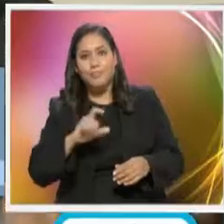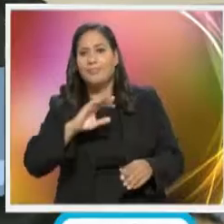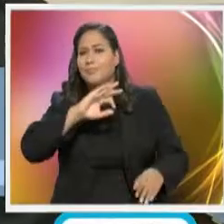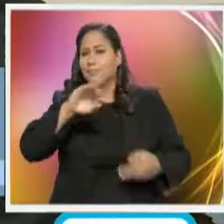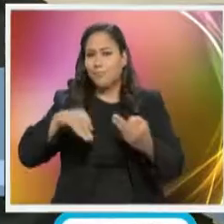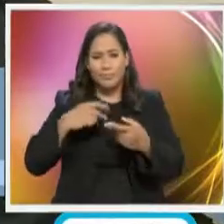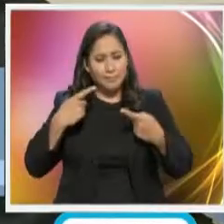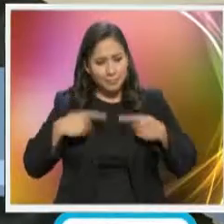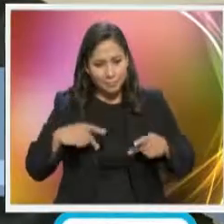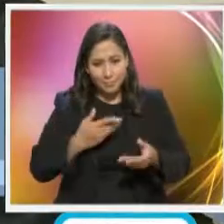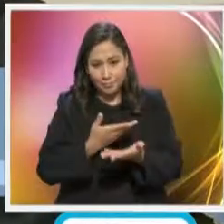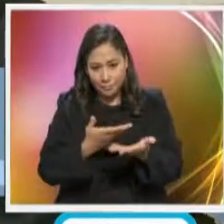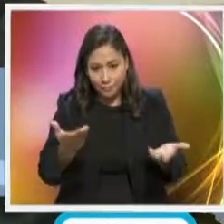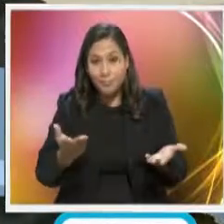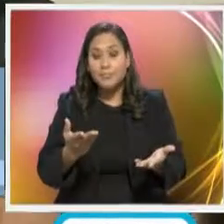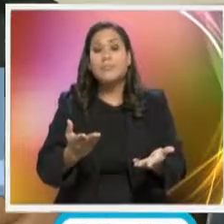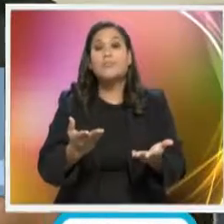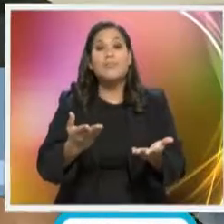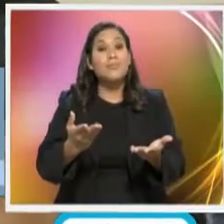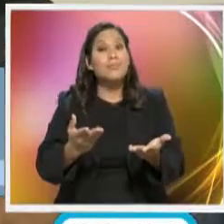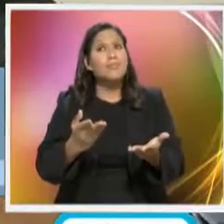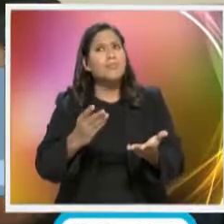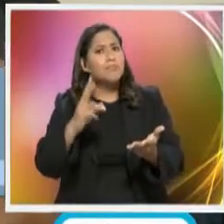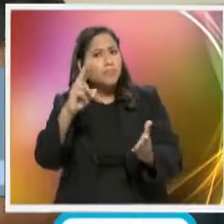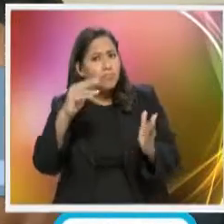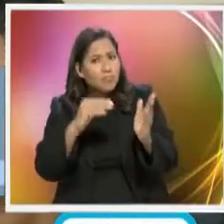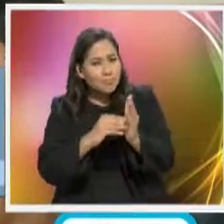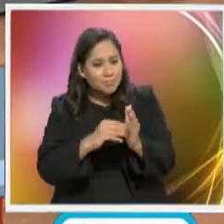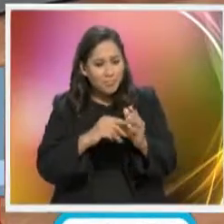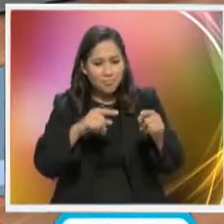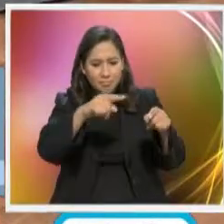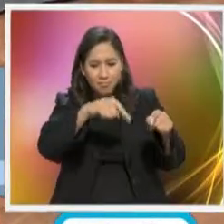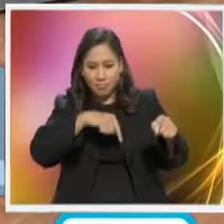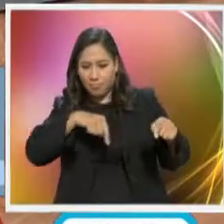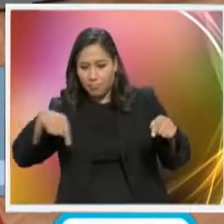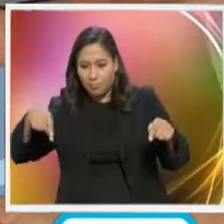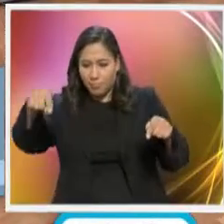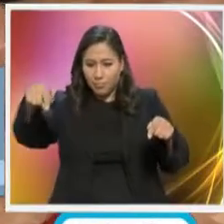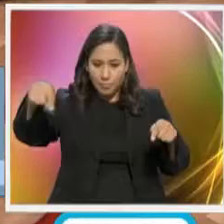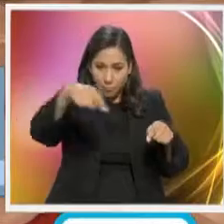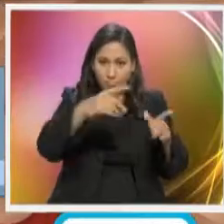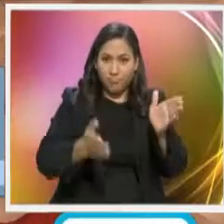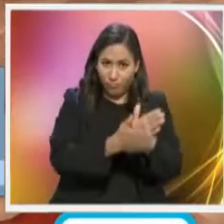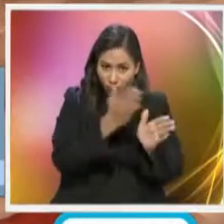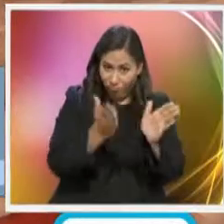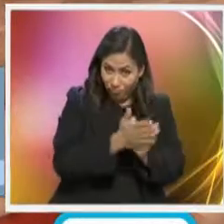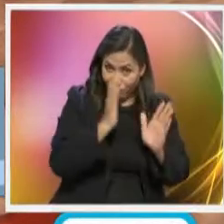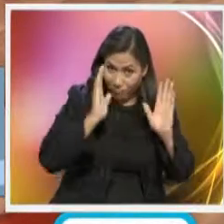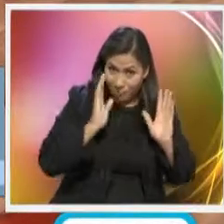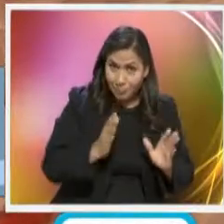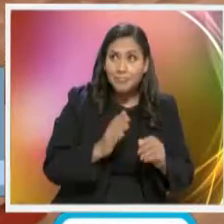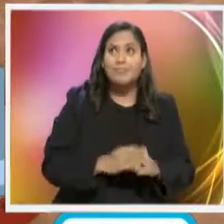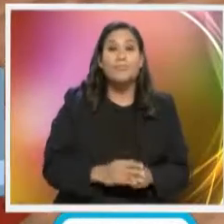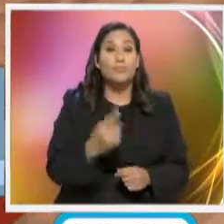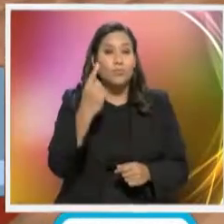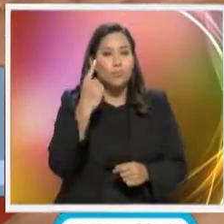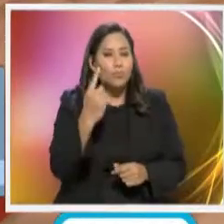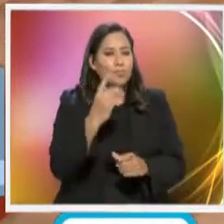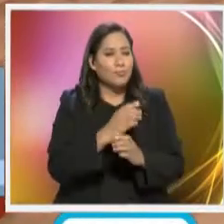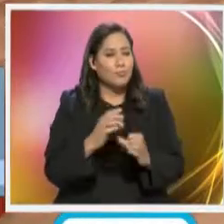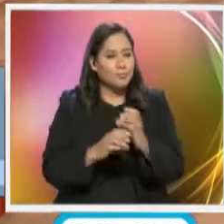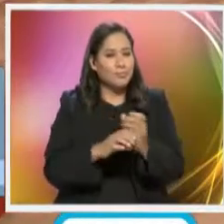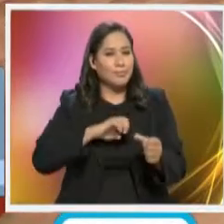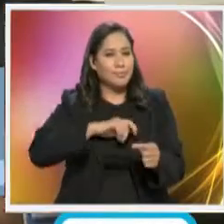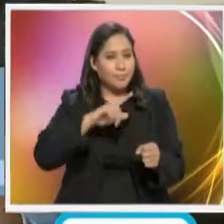la ciudadanía, donde tenemos más de 2,000 metros cuadrados construidos y donde, como uno de los elementos también